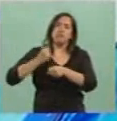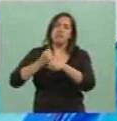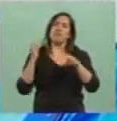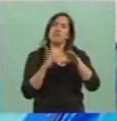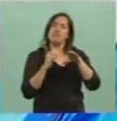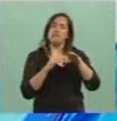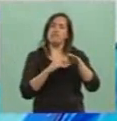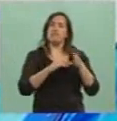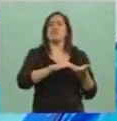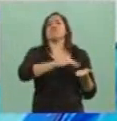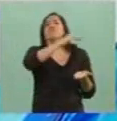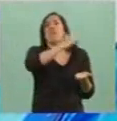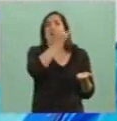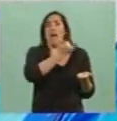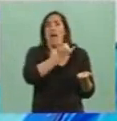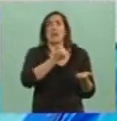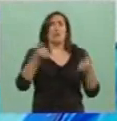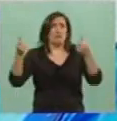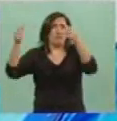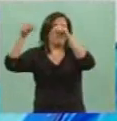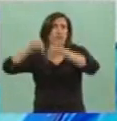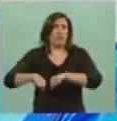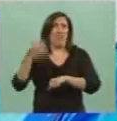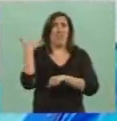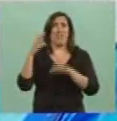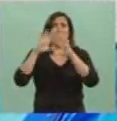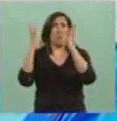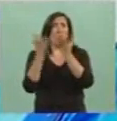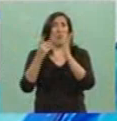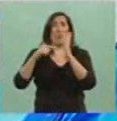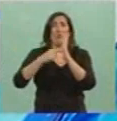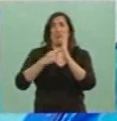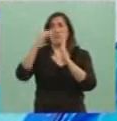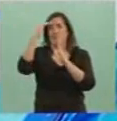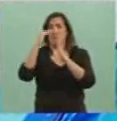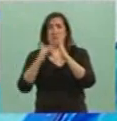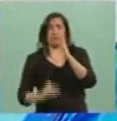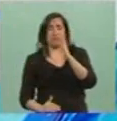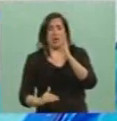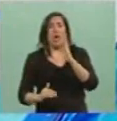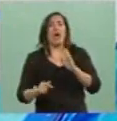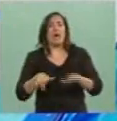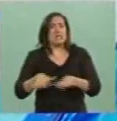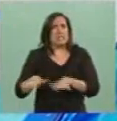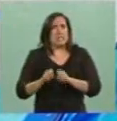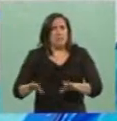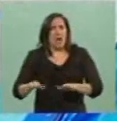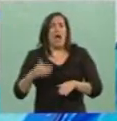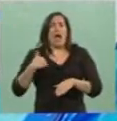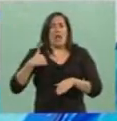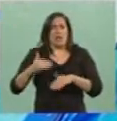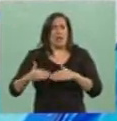el default más grande del mundo, reestructuramos la deuda de una manera más que exitosa. La primera parte, la